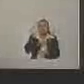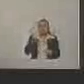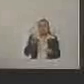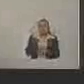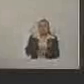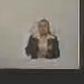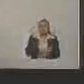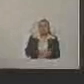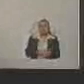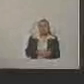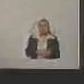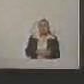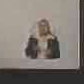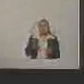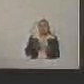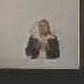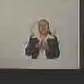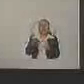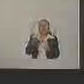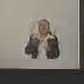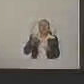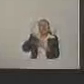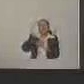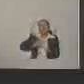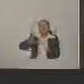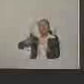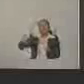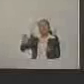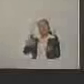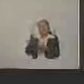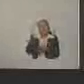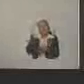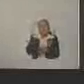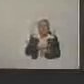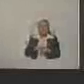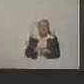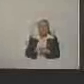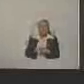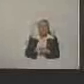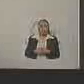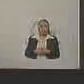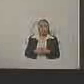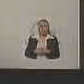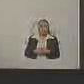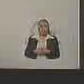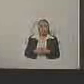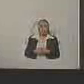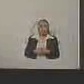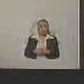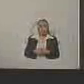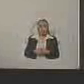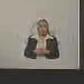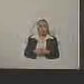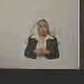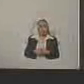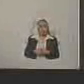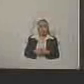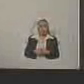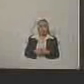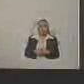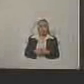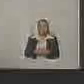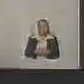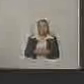cambio radica justamente en nosotros, en ese poder que te decía con el que nos encontramos investidos como ciudadanos, que